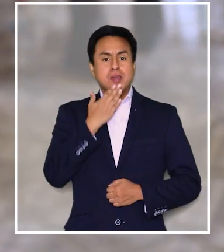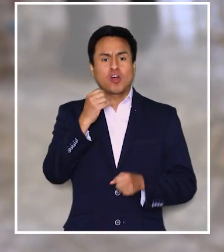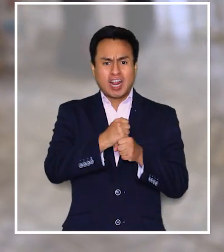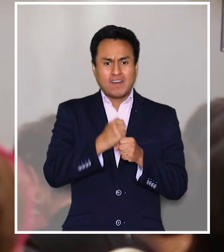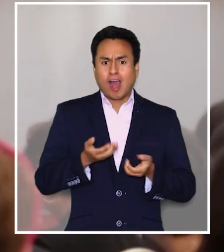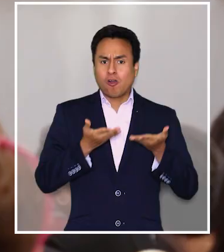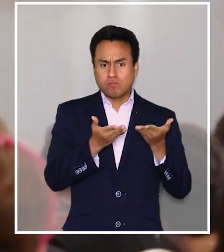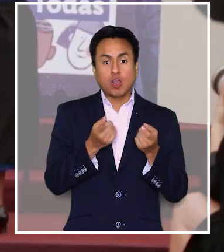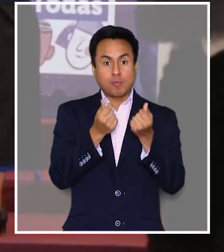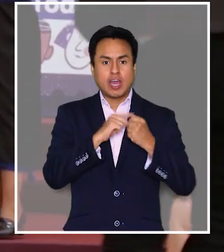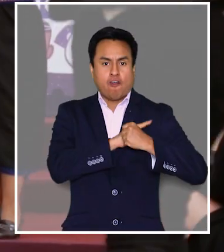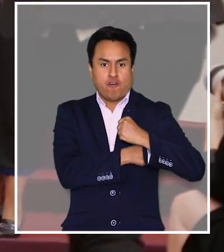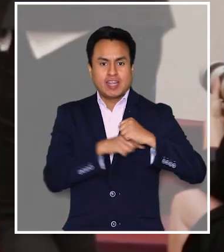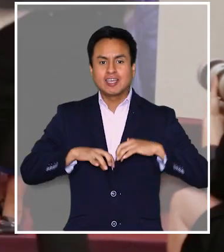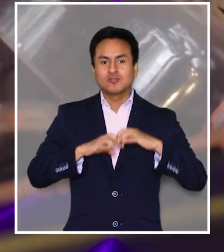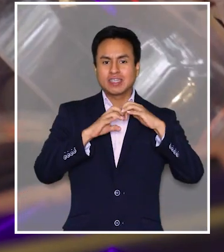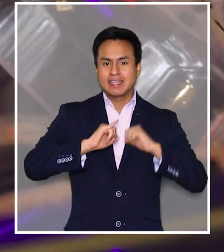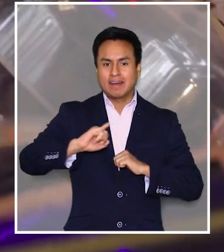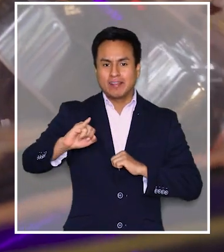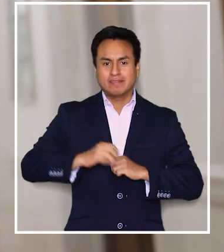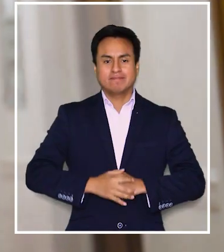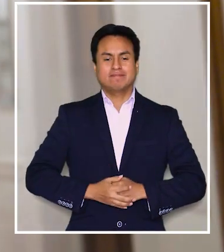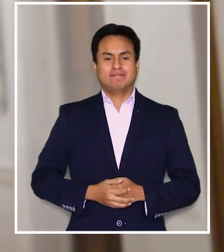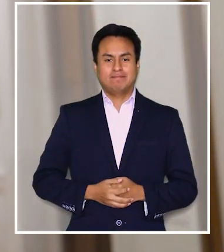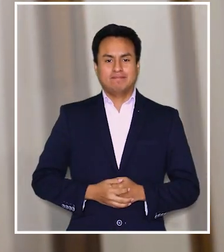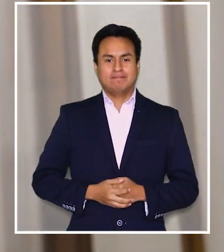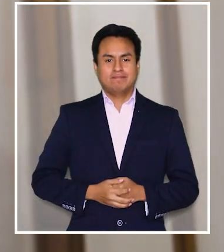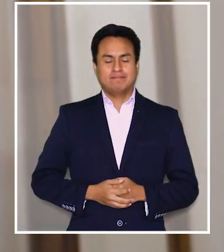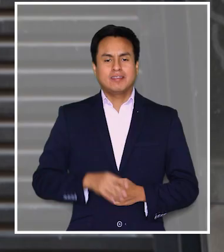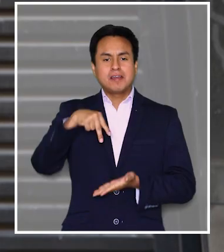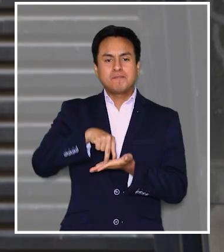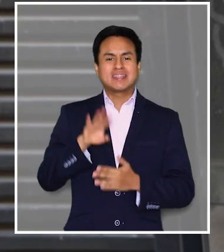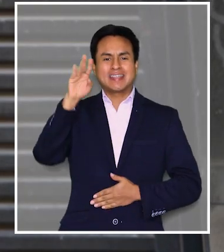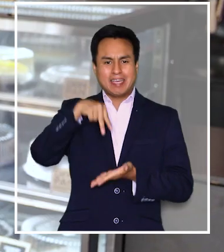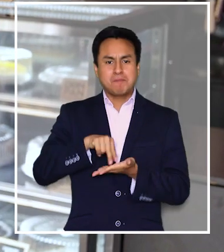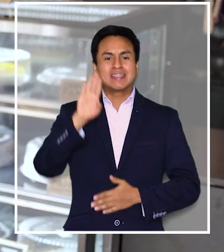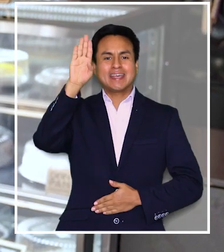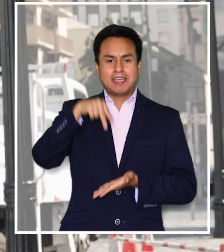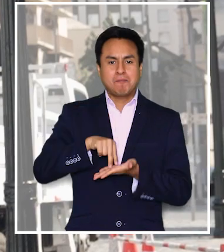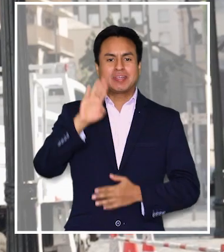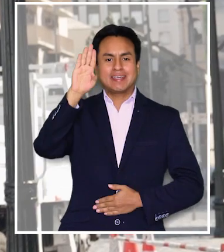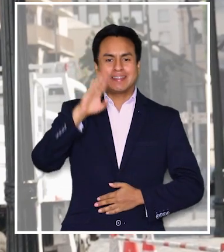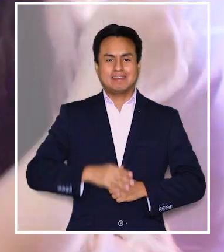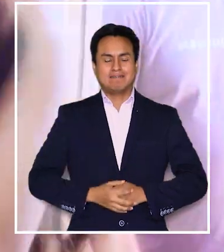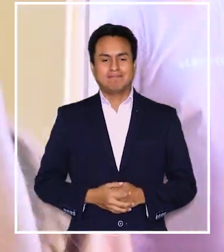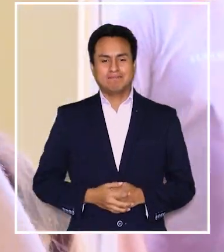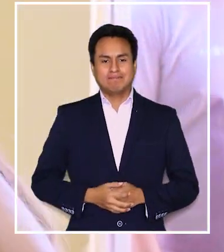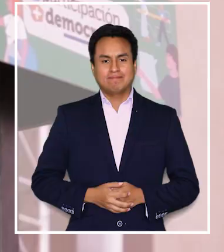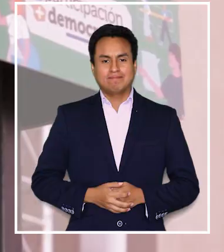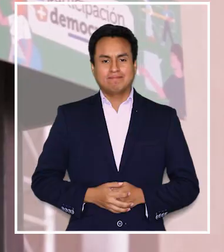Por mejores trabajos y una economía fuerte y sustentable. Presente. Presente.